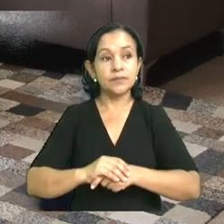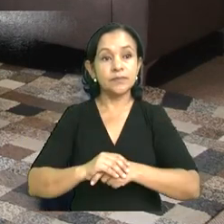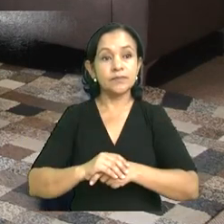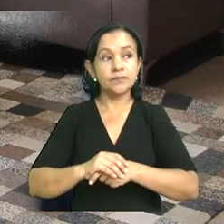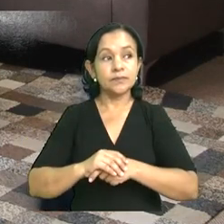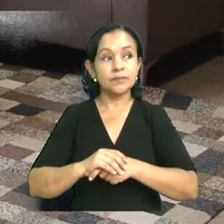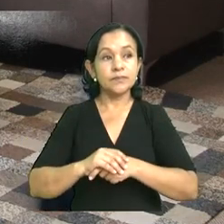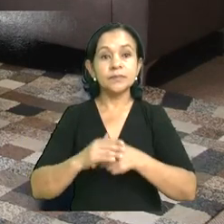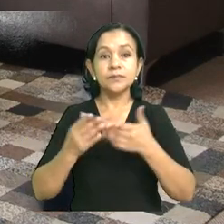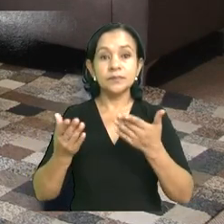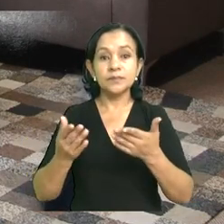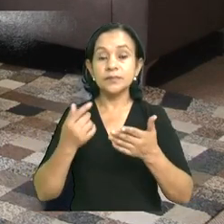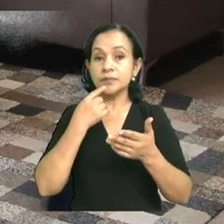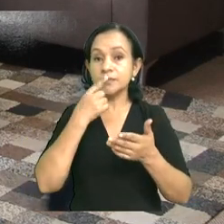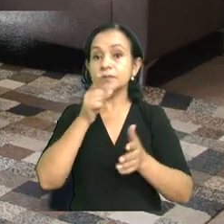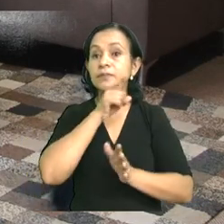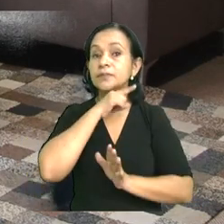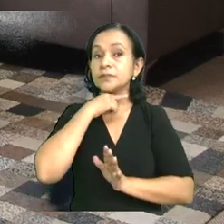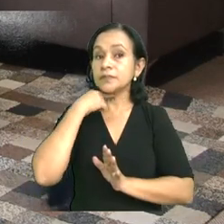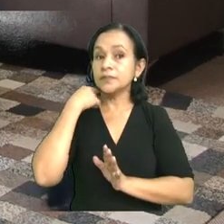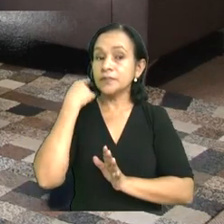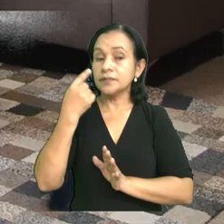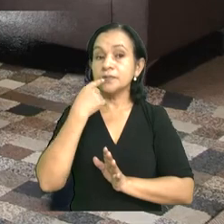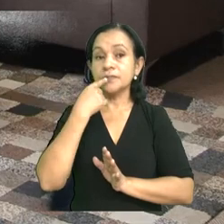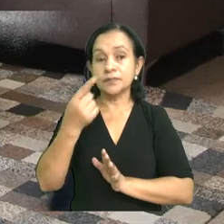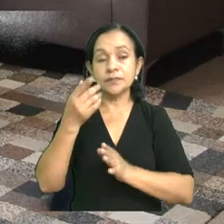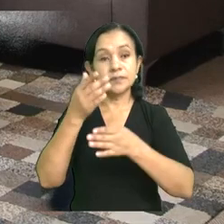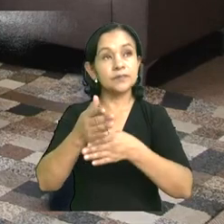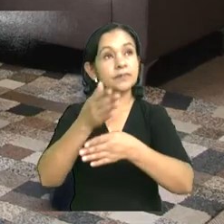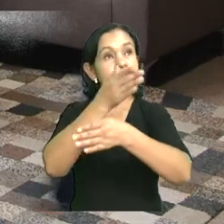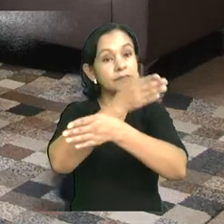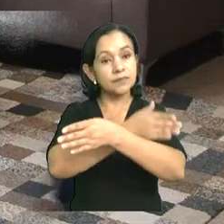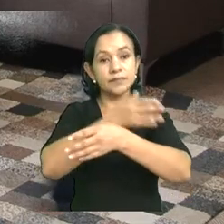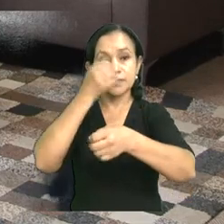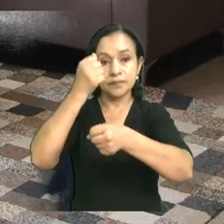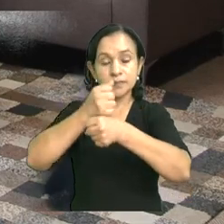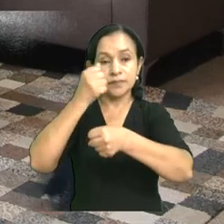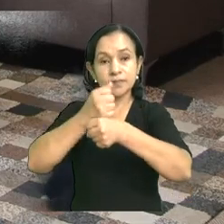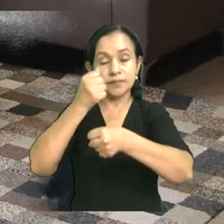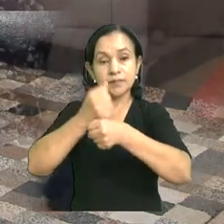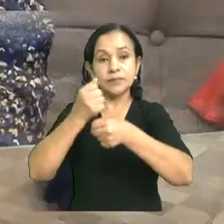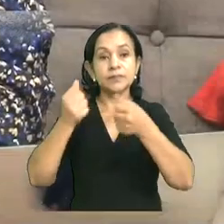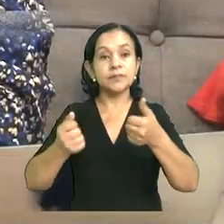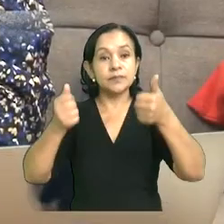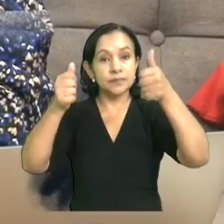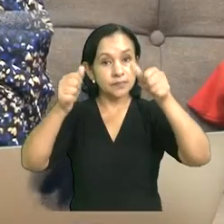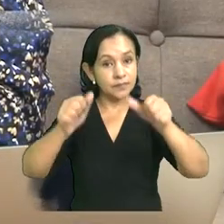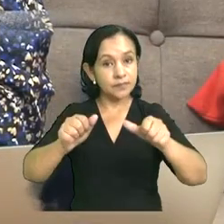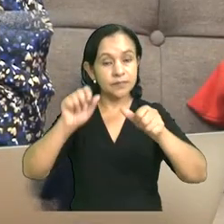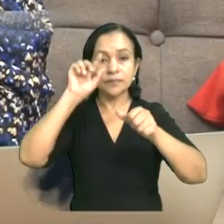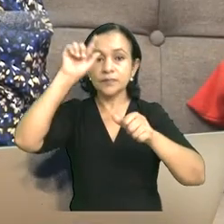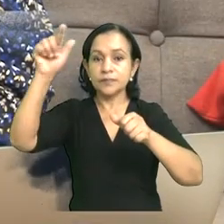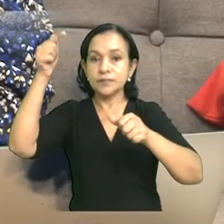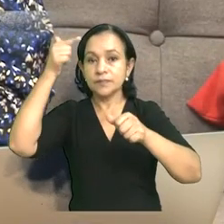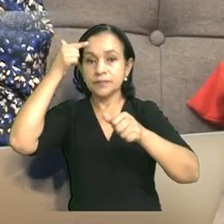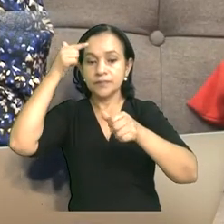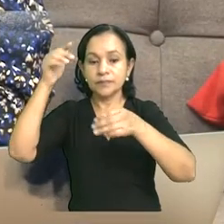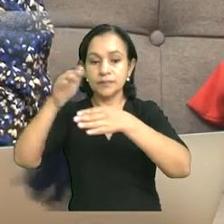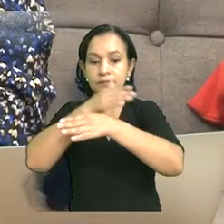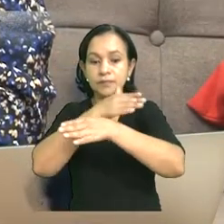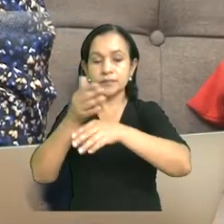sí. En realidad, como decíamos anteriormente, es un trabajo articulado. Los gobiernos locales